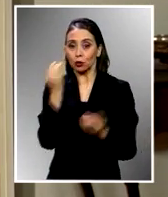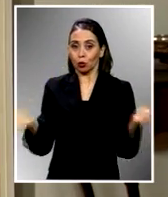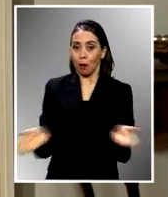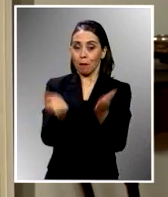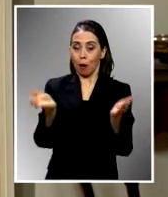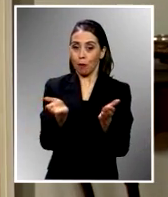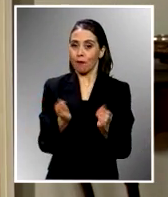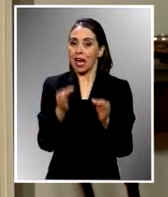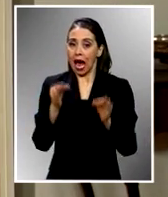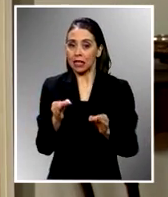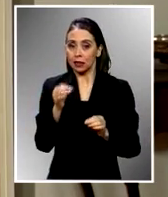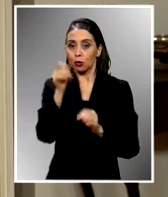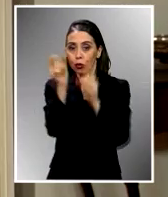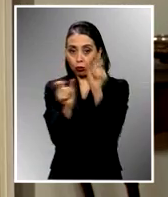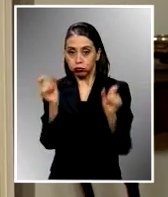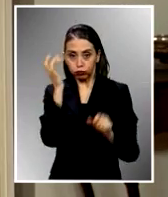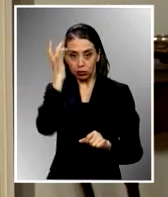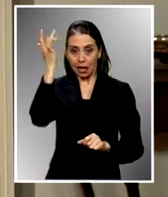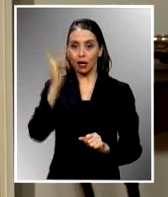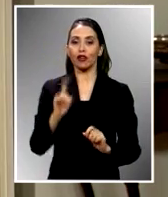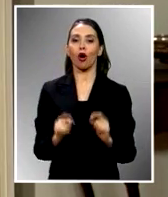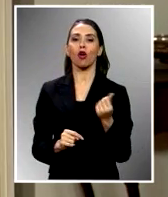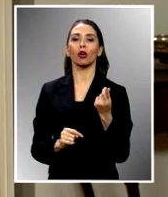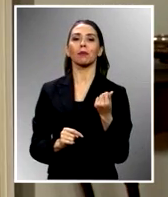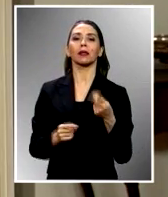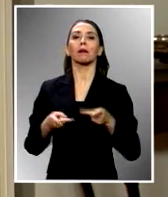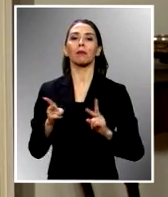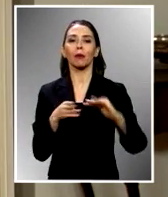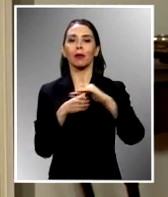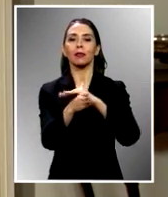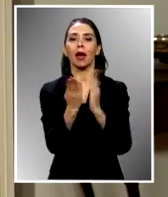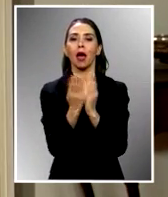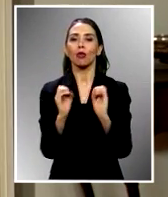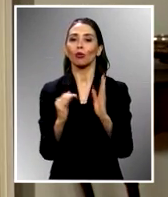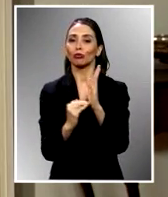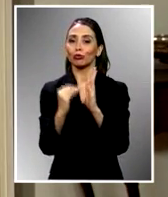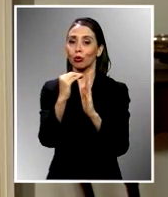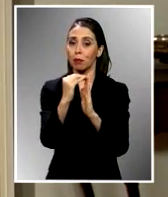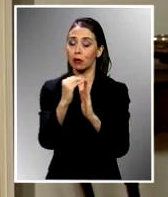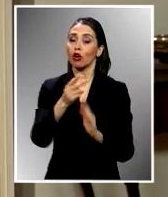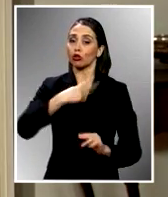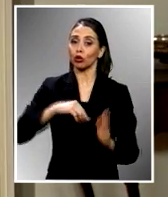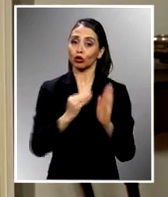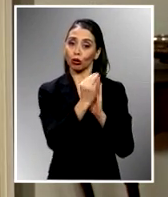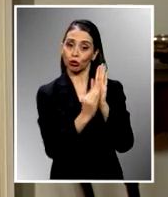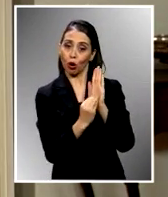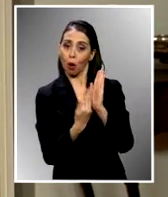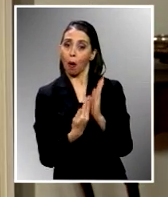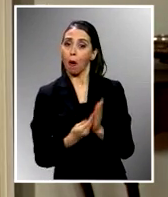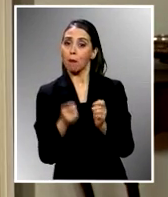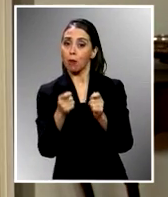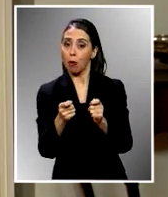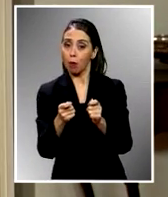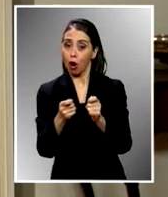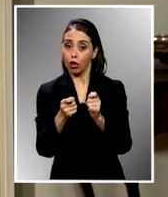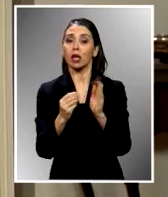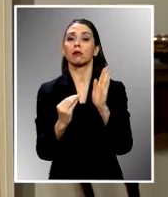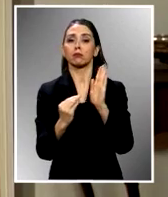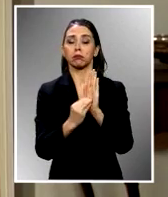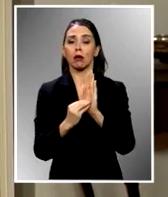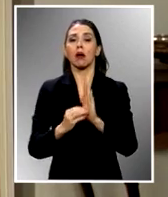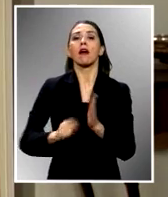para asegurar que sea el talento y no el dinero lo que permita el acceso a la educación superior estamos proponiendo un marco Claro de financiamiento